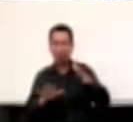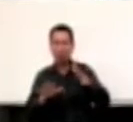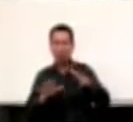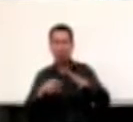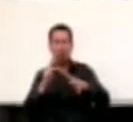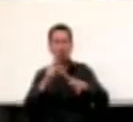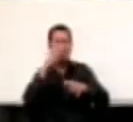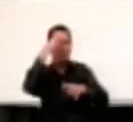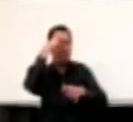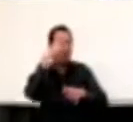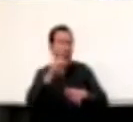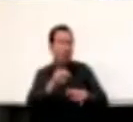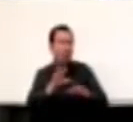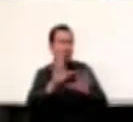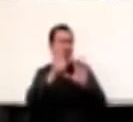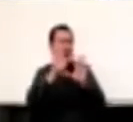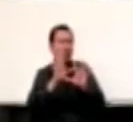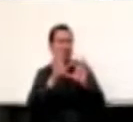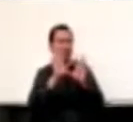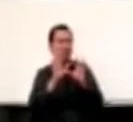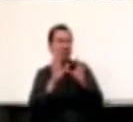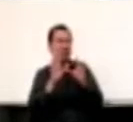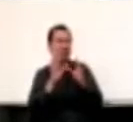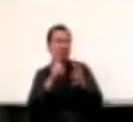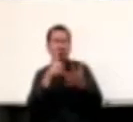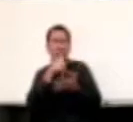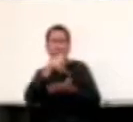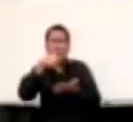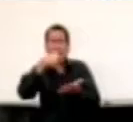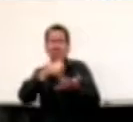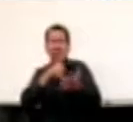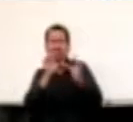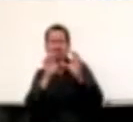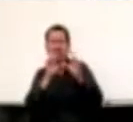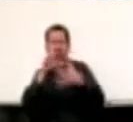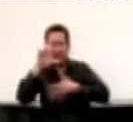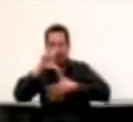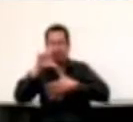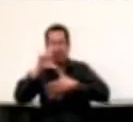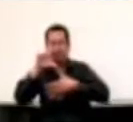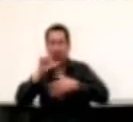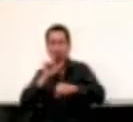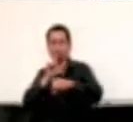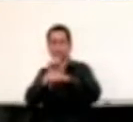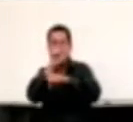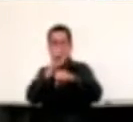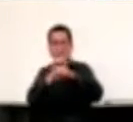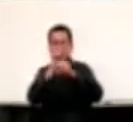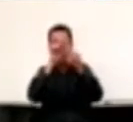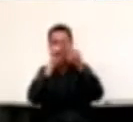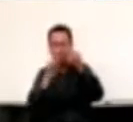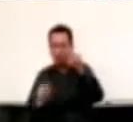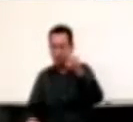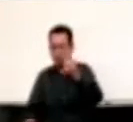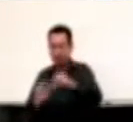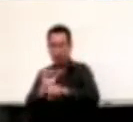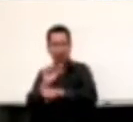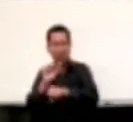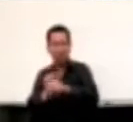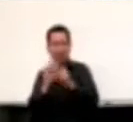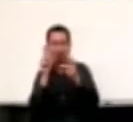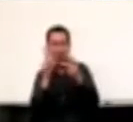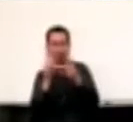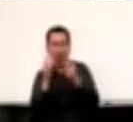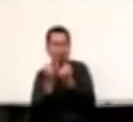si México fuera una especie de isla, como si fuera una especie de tendencia, un caso sui generis que solamente se puede explicar por variables del